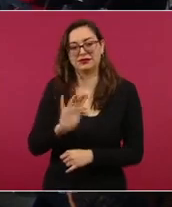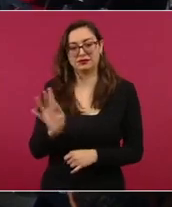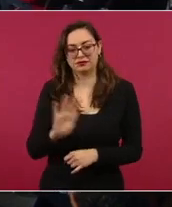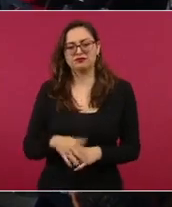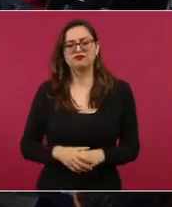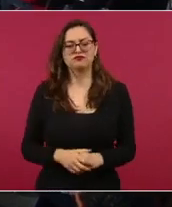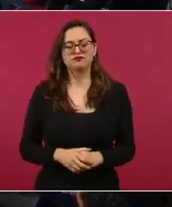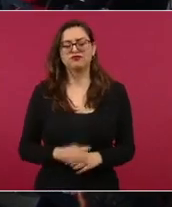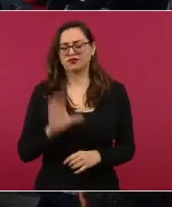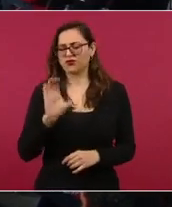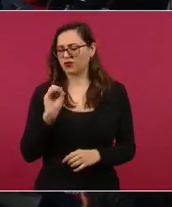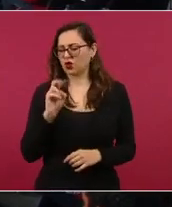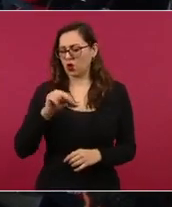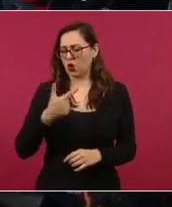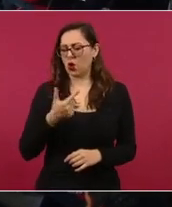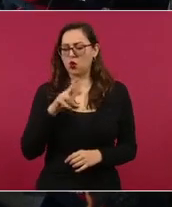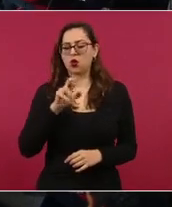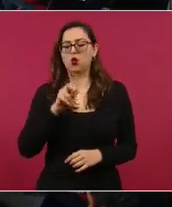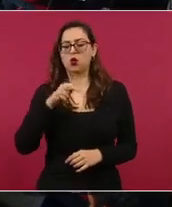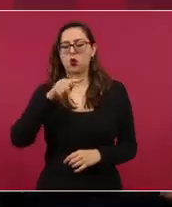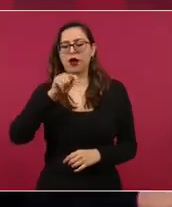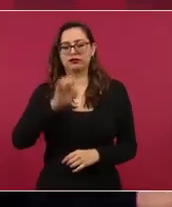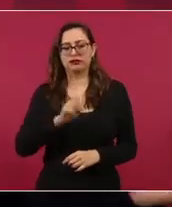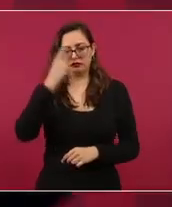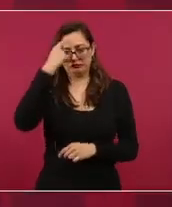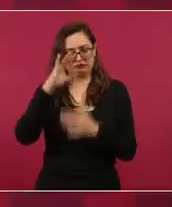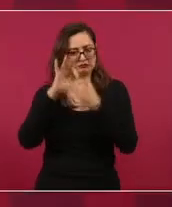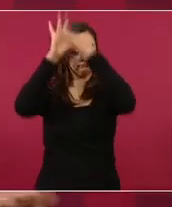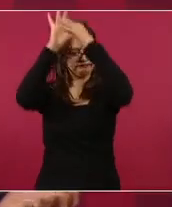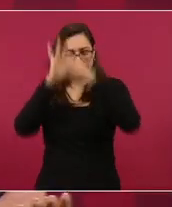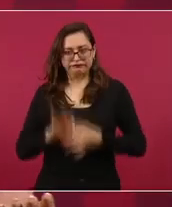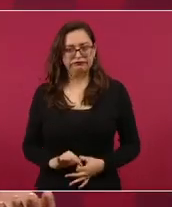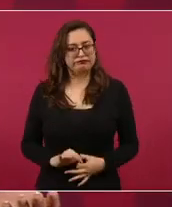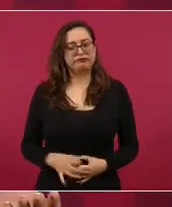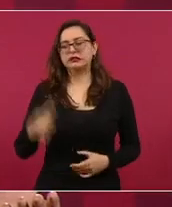pero es lo mismo. O sea,